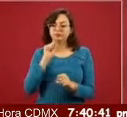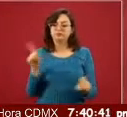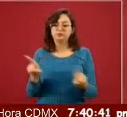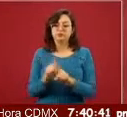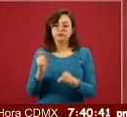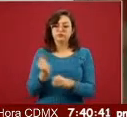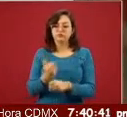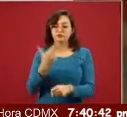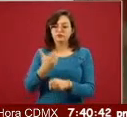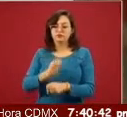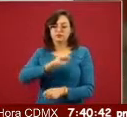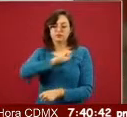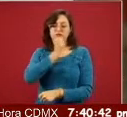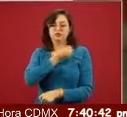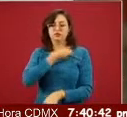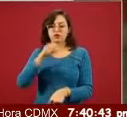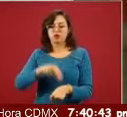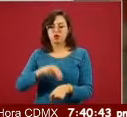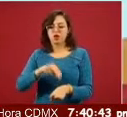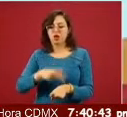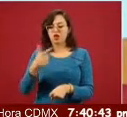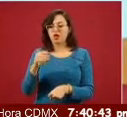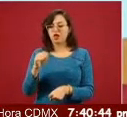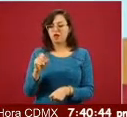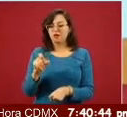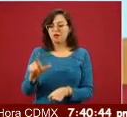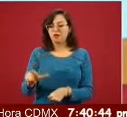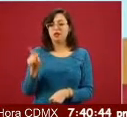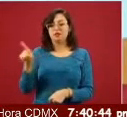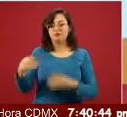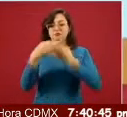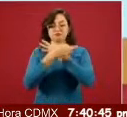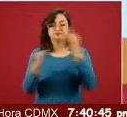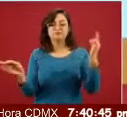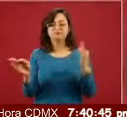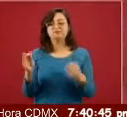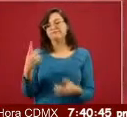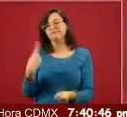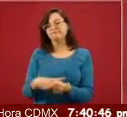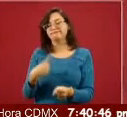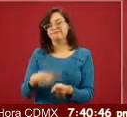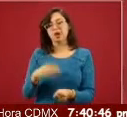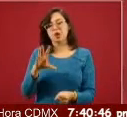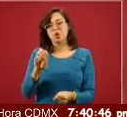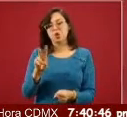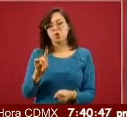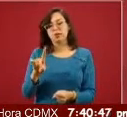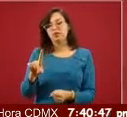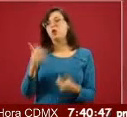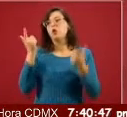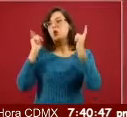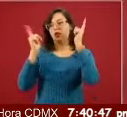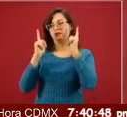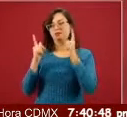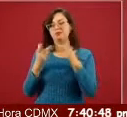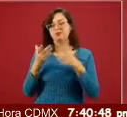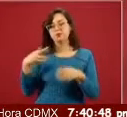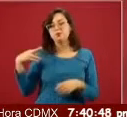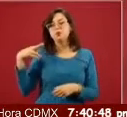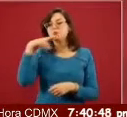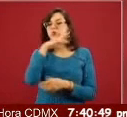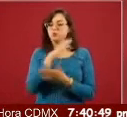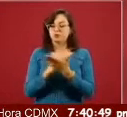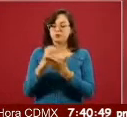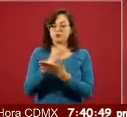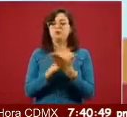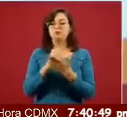secretario de Salud, el doctor Gabriel Ochea, que por cierto hoy anunció que tiene COVID, le deseamos una pronta recuperación, y también está muy,